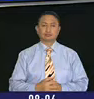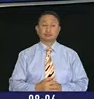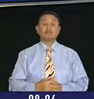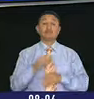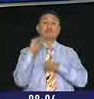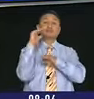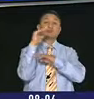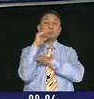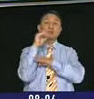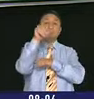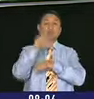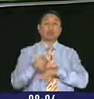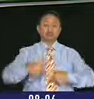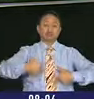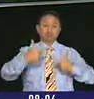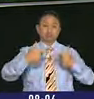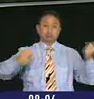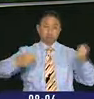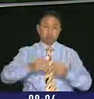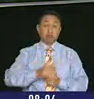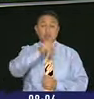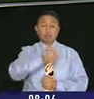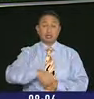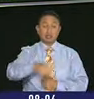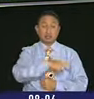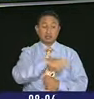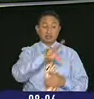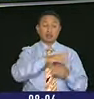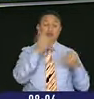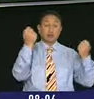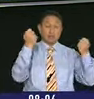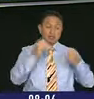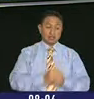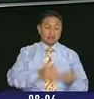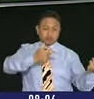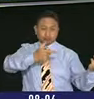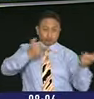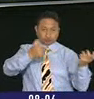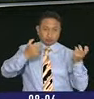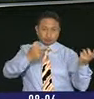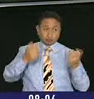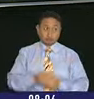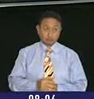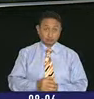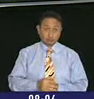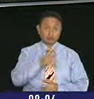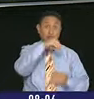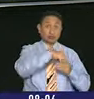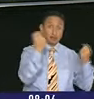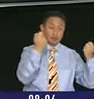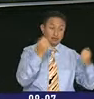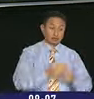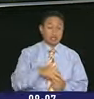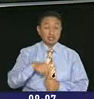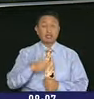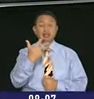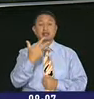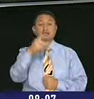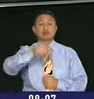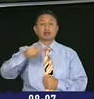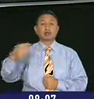Roque, sujetos armados atacaron a varias personas que participaban en una fiesta. Estaban de fiesta. Este hecho dejó 3